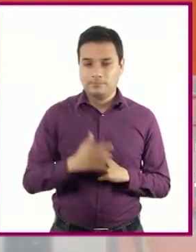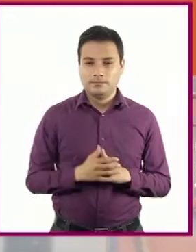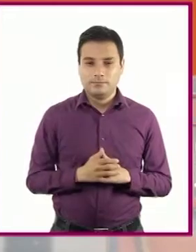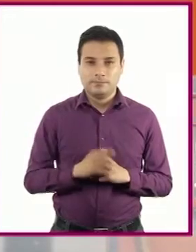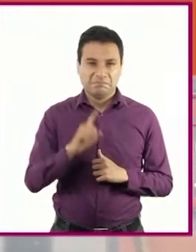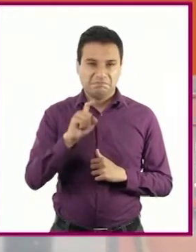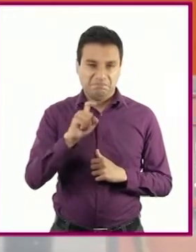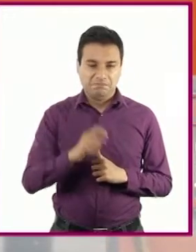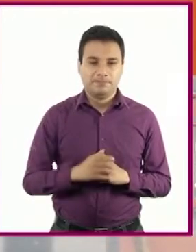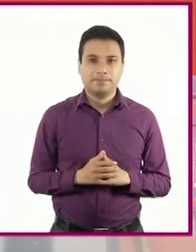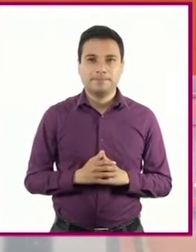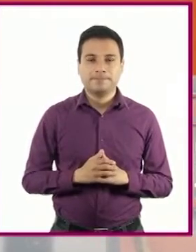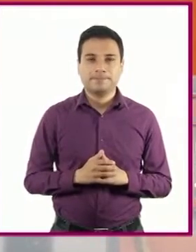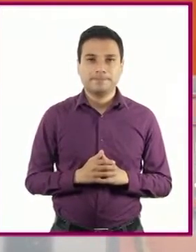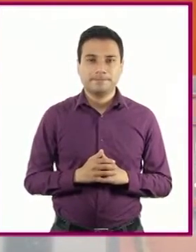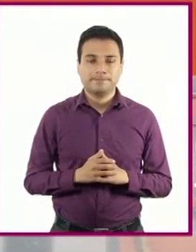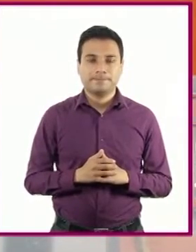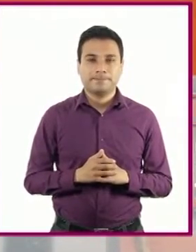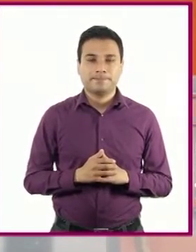con agua.